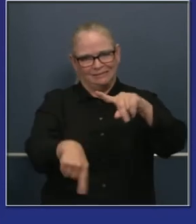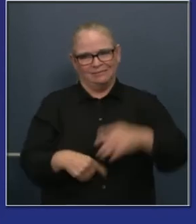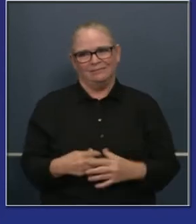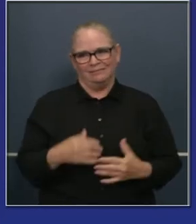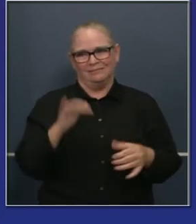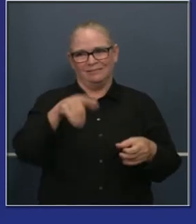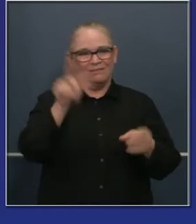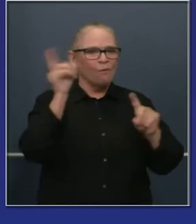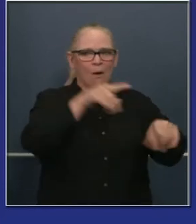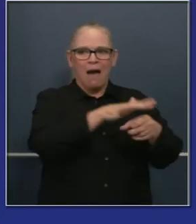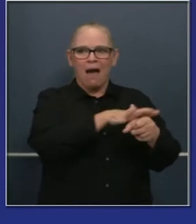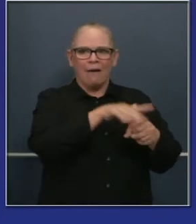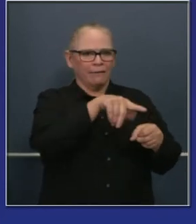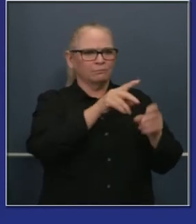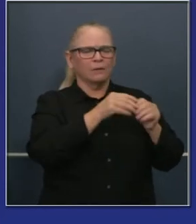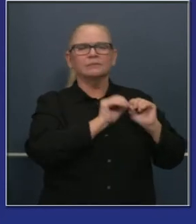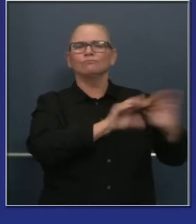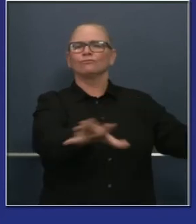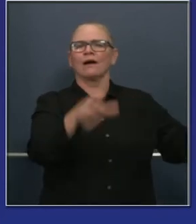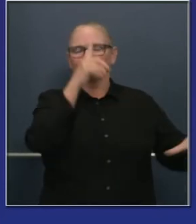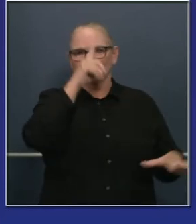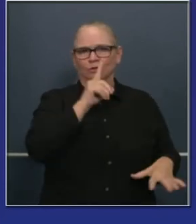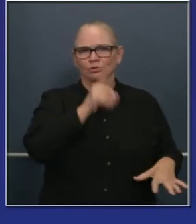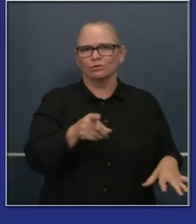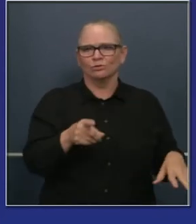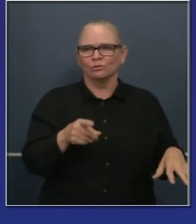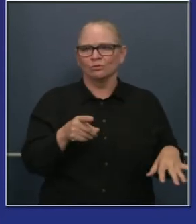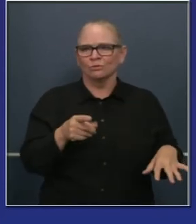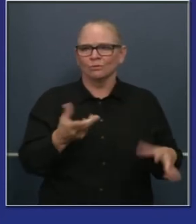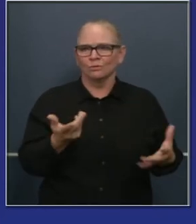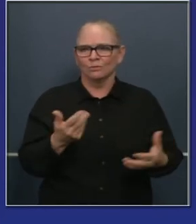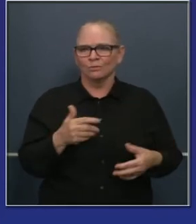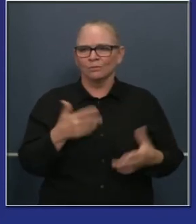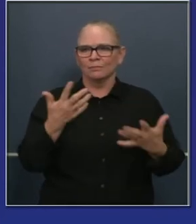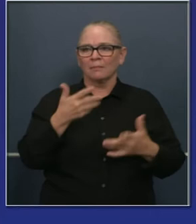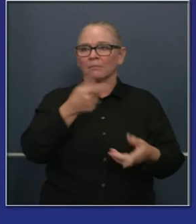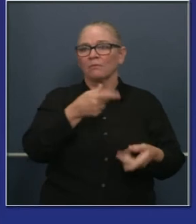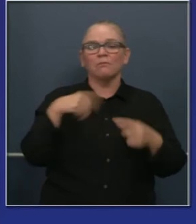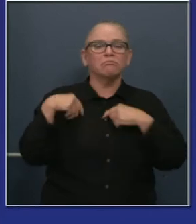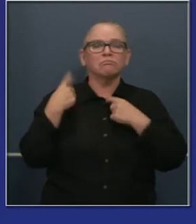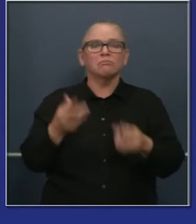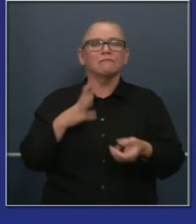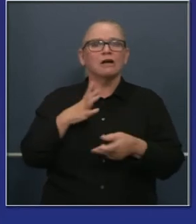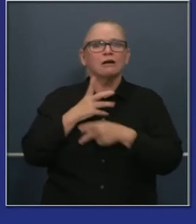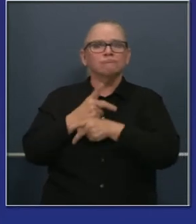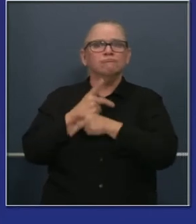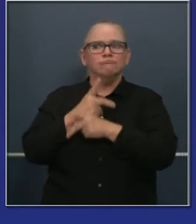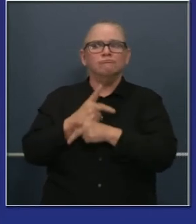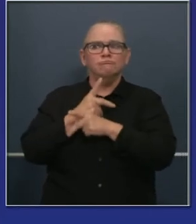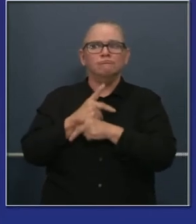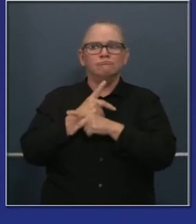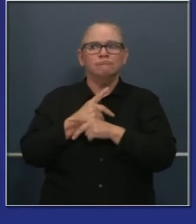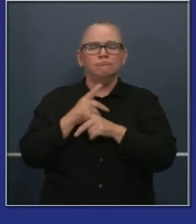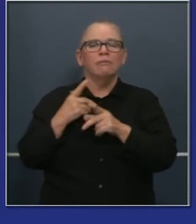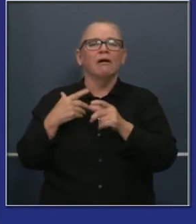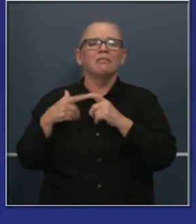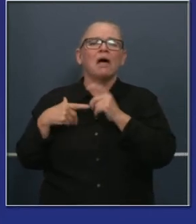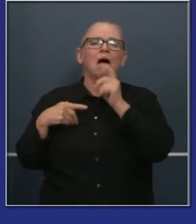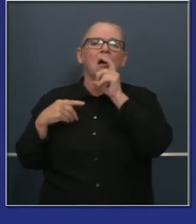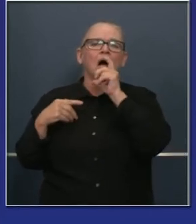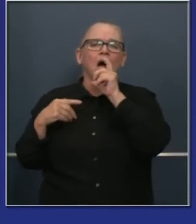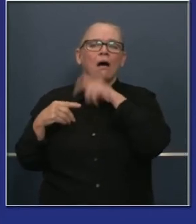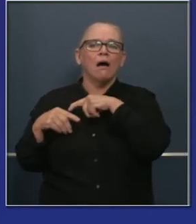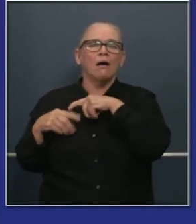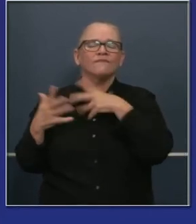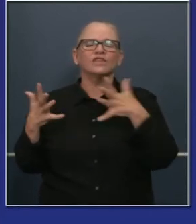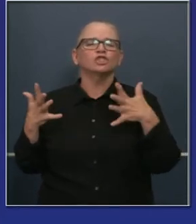ambientes donde la transmisión es más alta porque hay más gente que no está acostumbrada a pasar tiempo con los demás y nos olvidamos de ponernos las máscaras